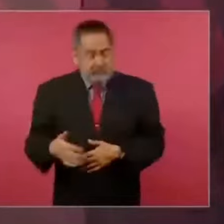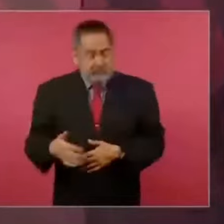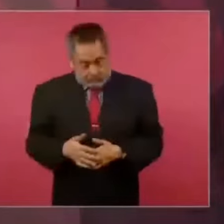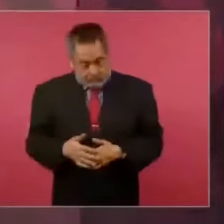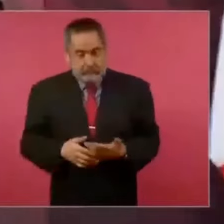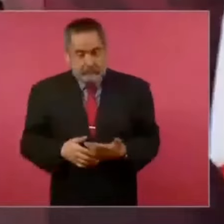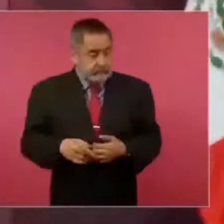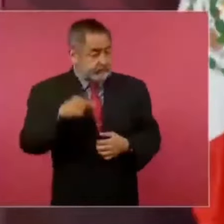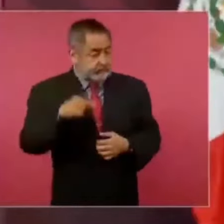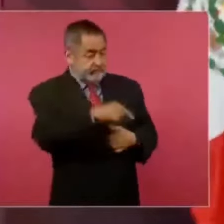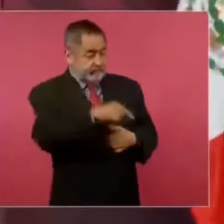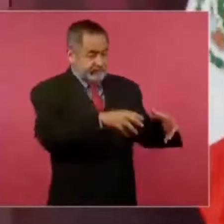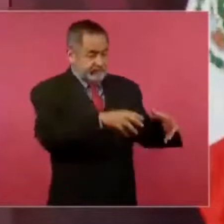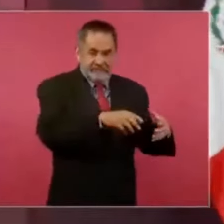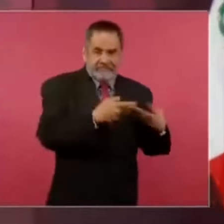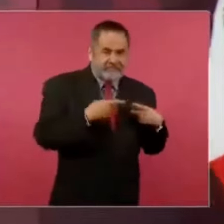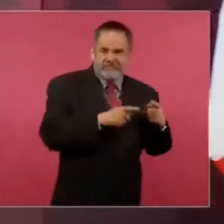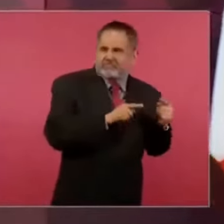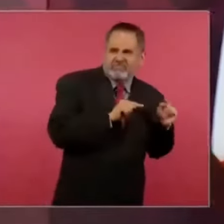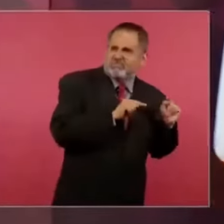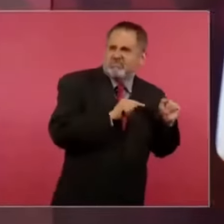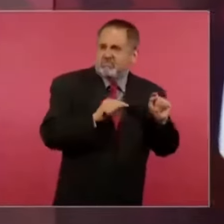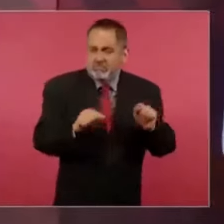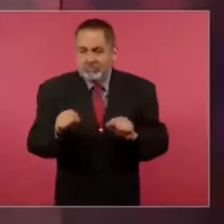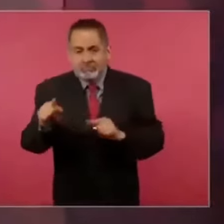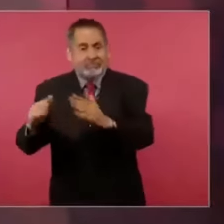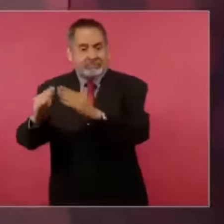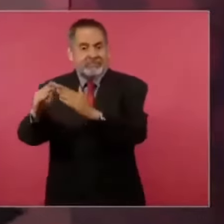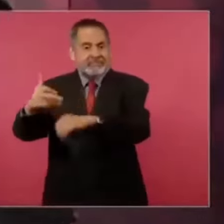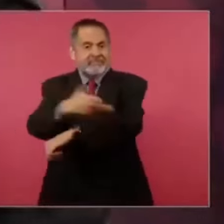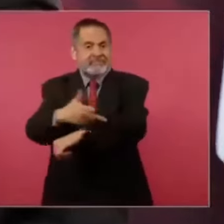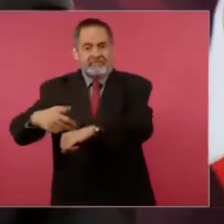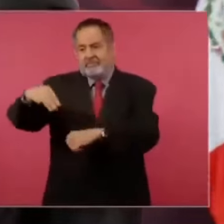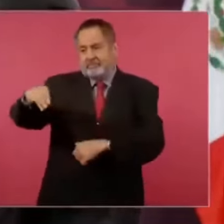incendia la casa, quema la casa de los Madero.